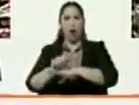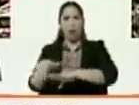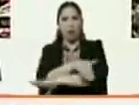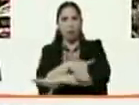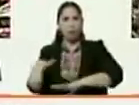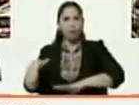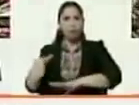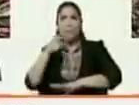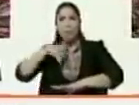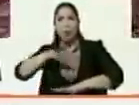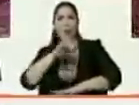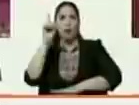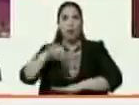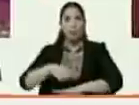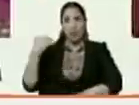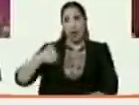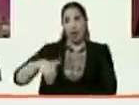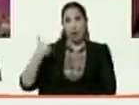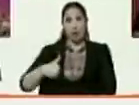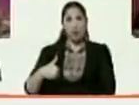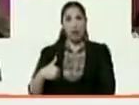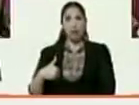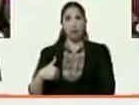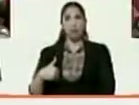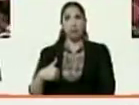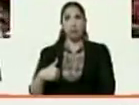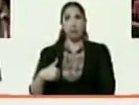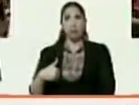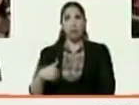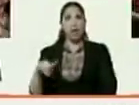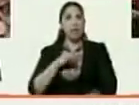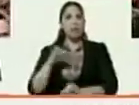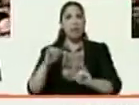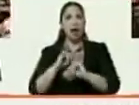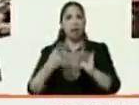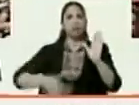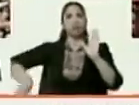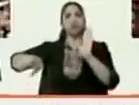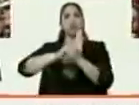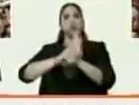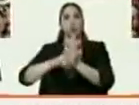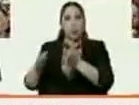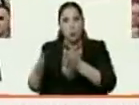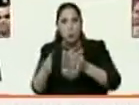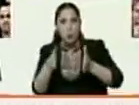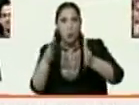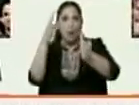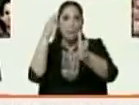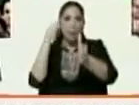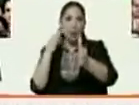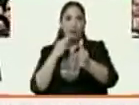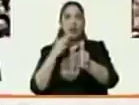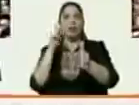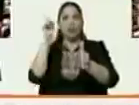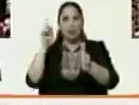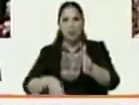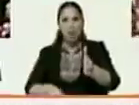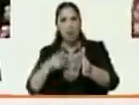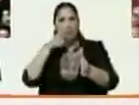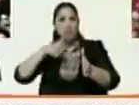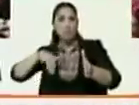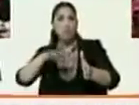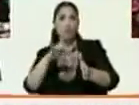calle. Ahí está Argentina que retoma otra vez la senda bolivariana. Ahí está